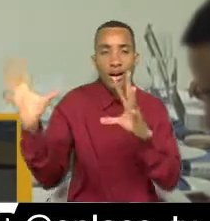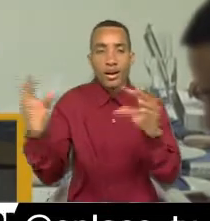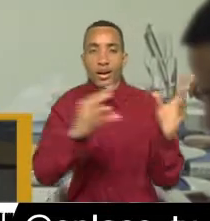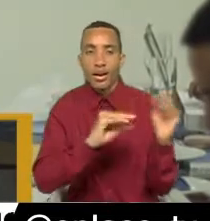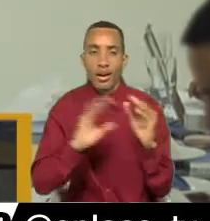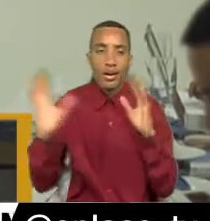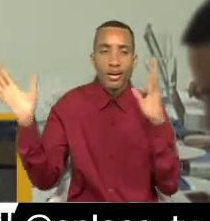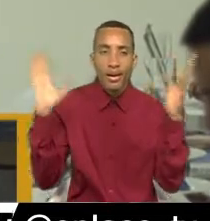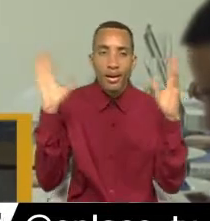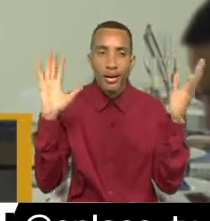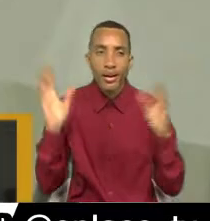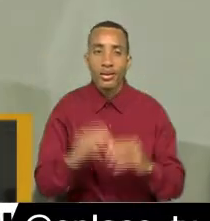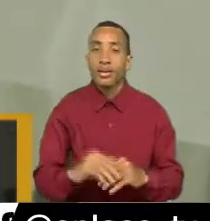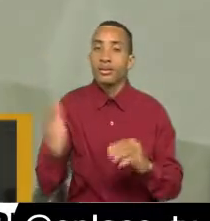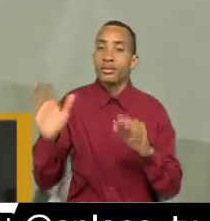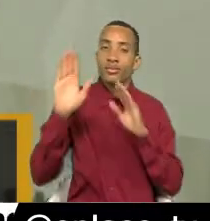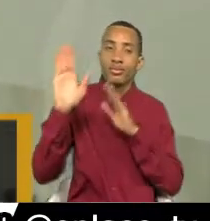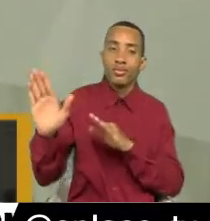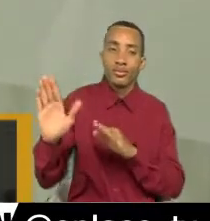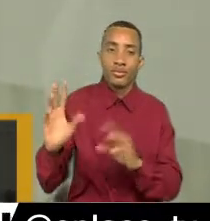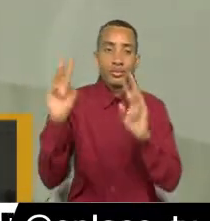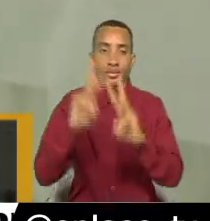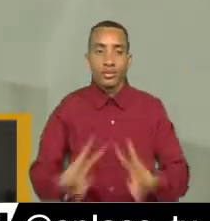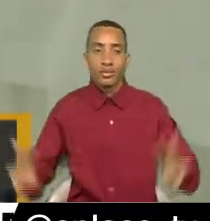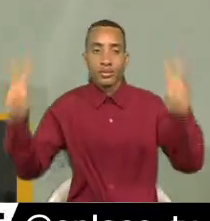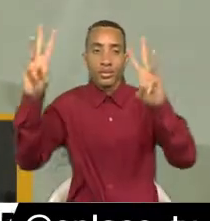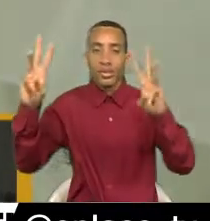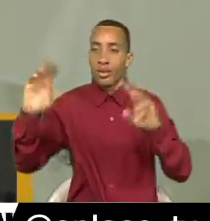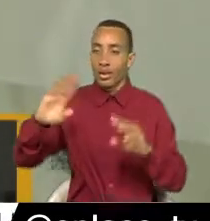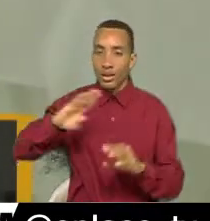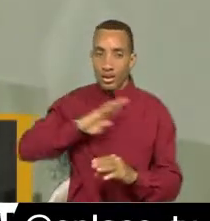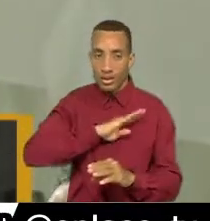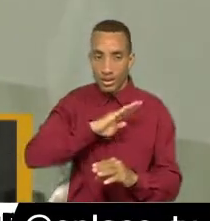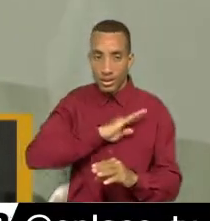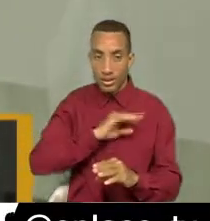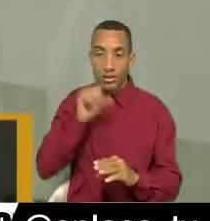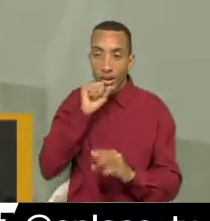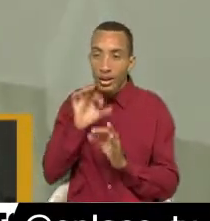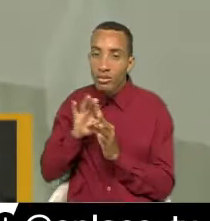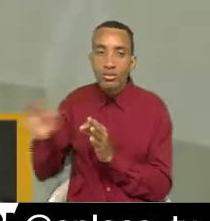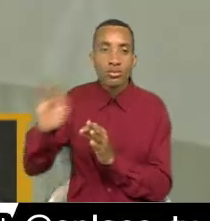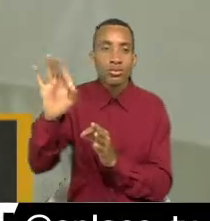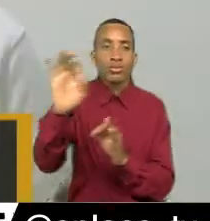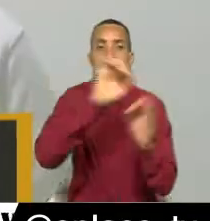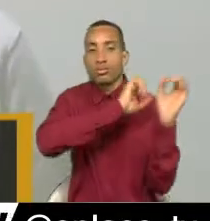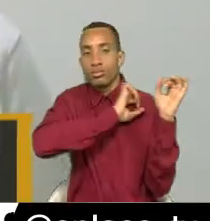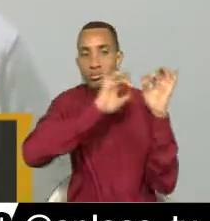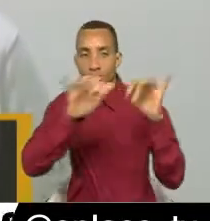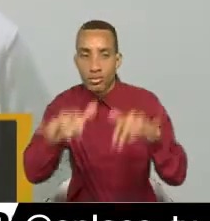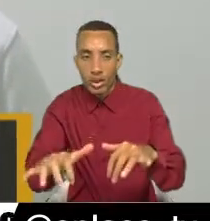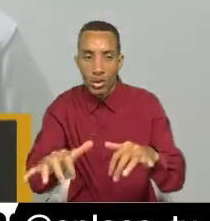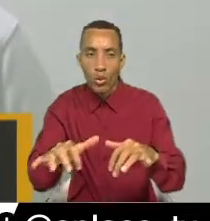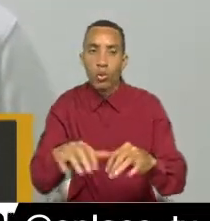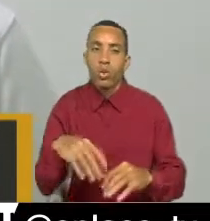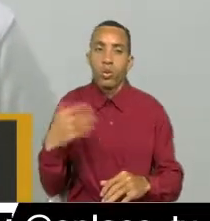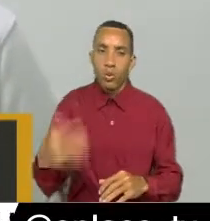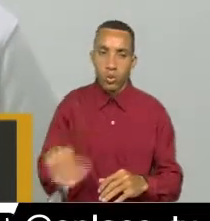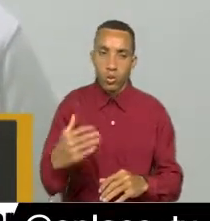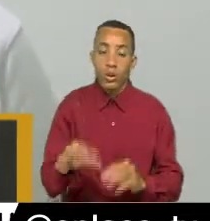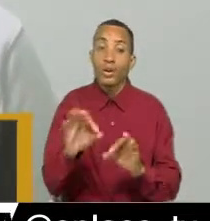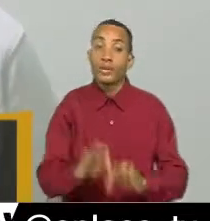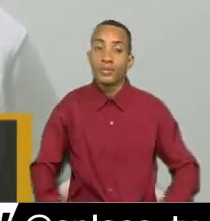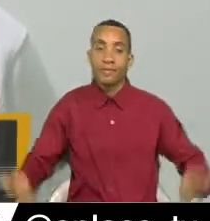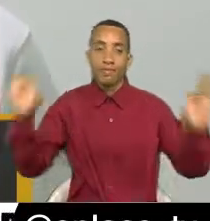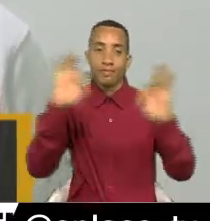participaron representantes de la ONU, alcaldes del Magdalena Medio y delegados del Alto Comisionado para la Paz. Es importante que